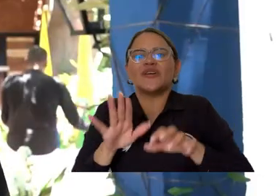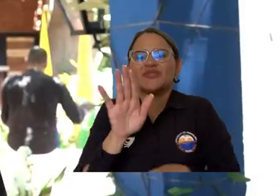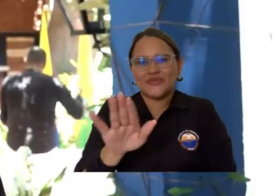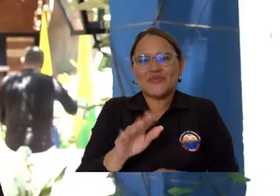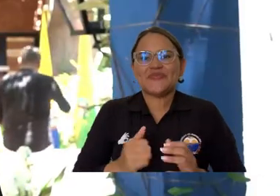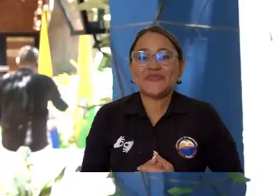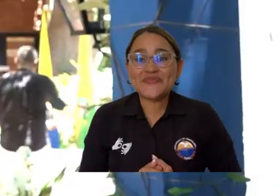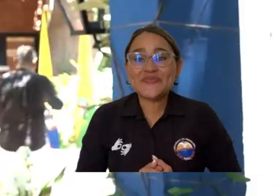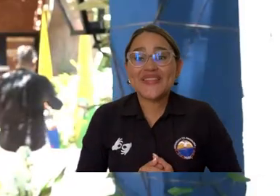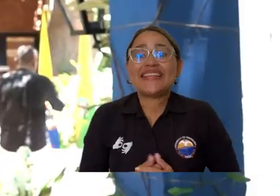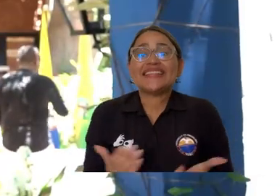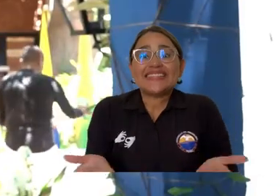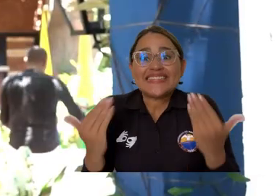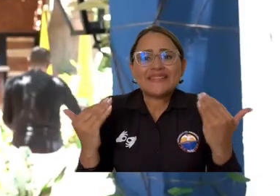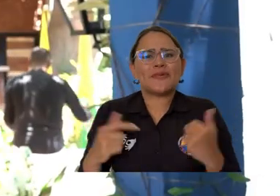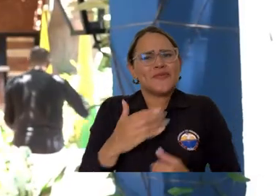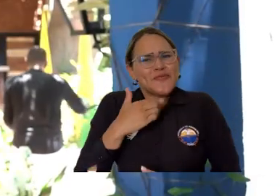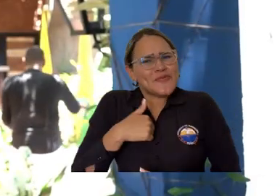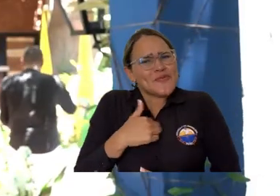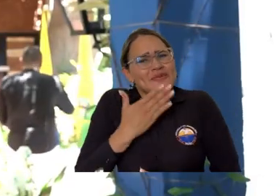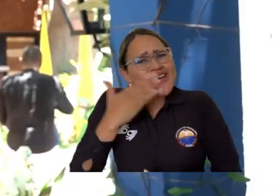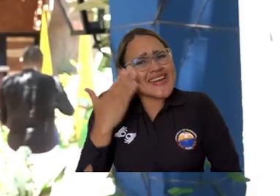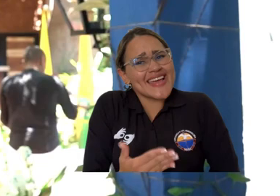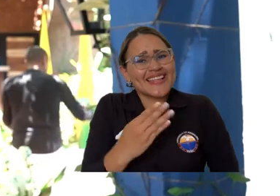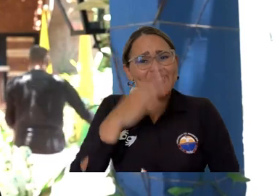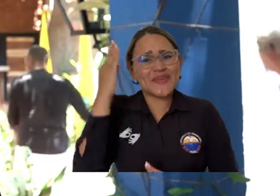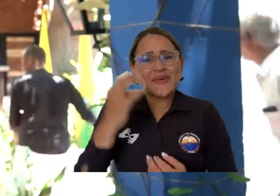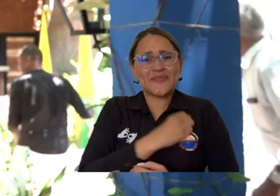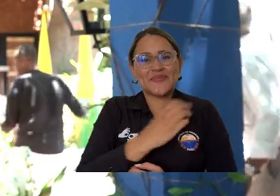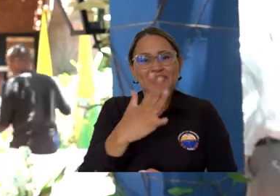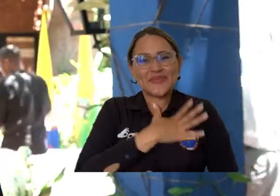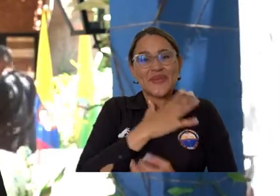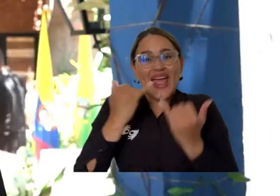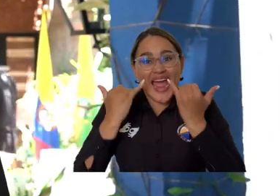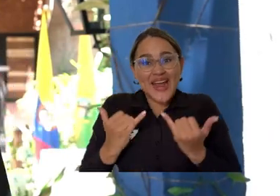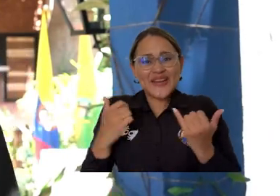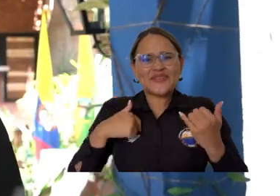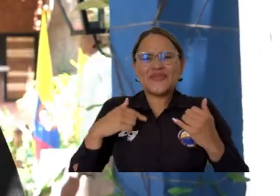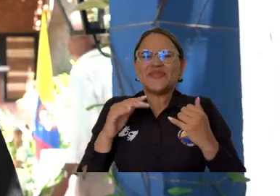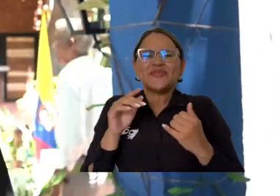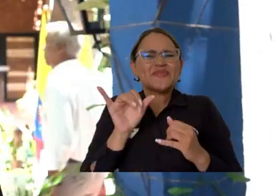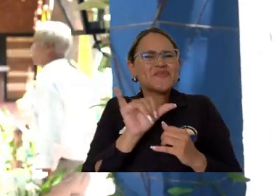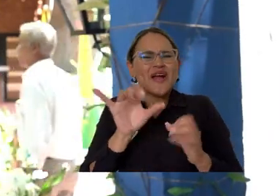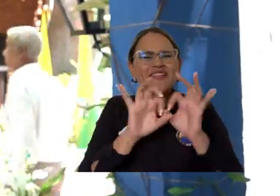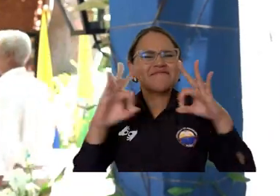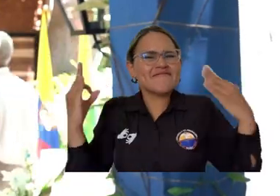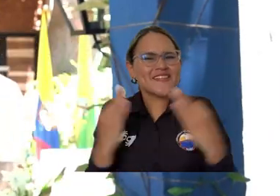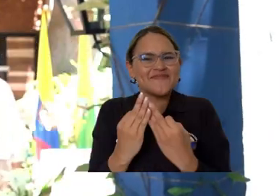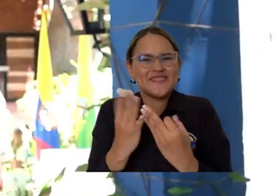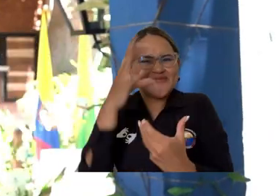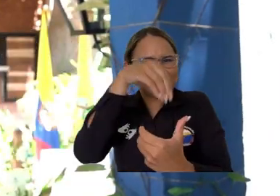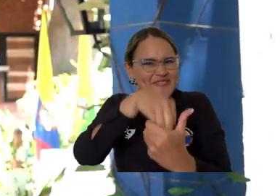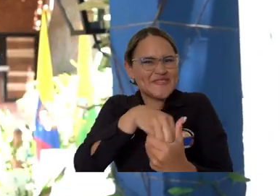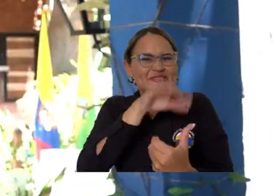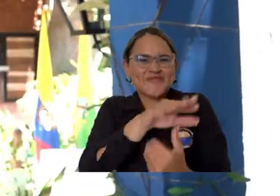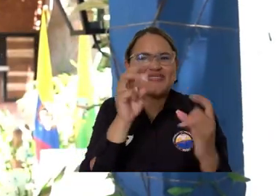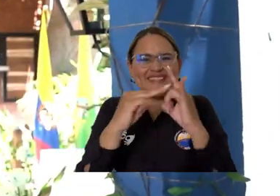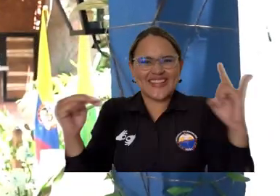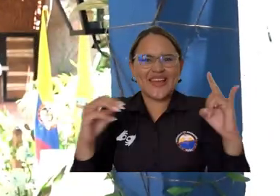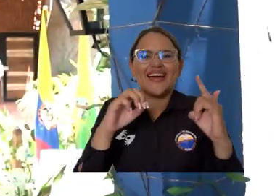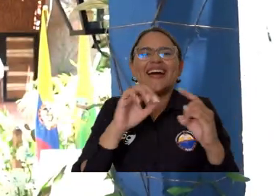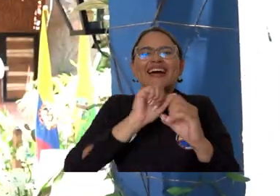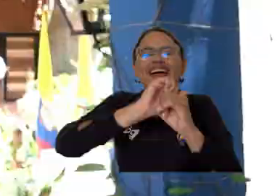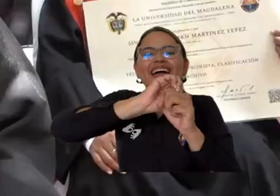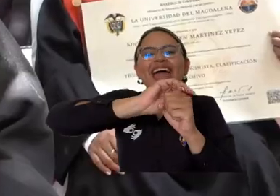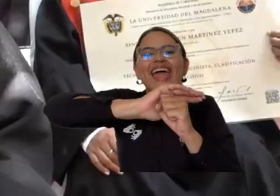doy gracias a Dios por la oportunidad de hacer parte de esta familia como lo es la Universidad de Magdalena en su programa. Creo que